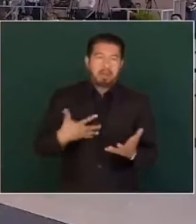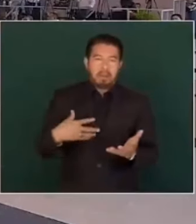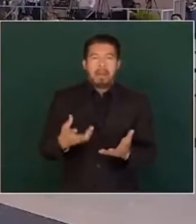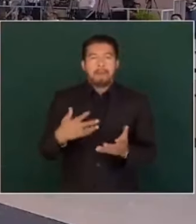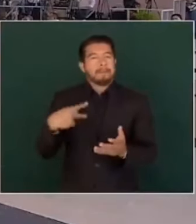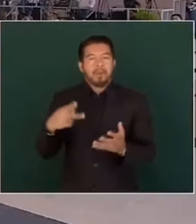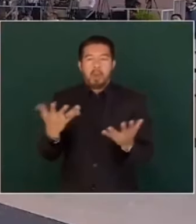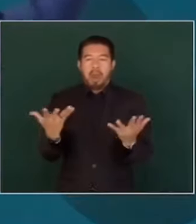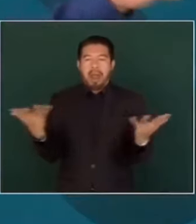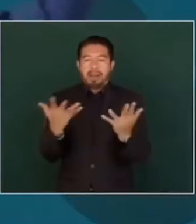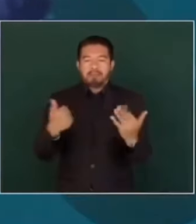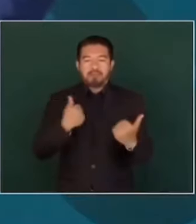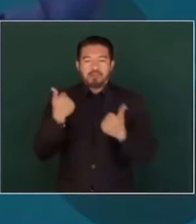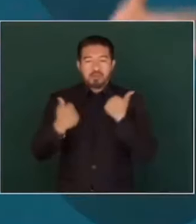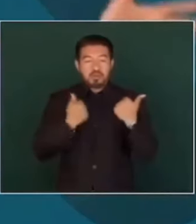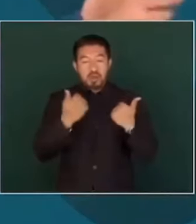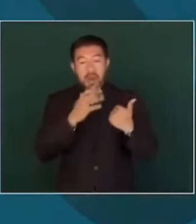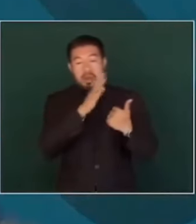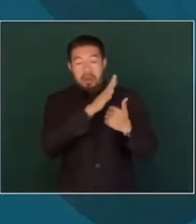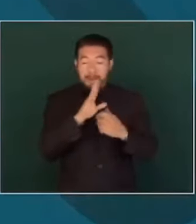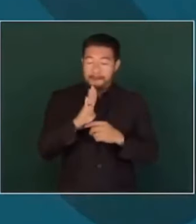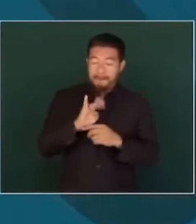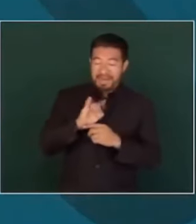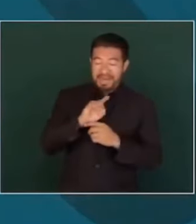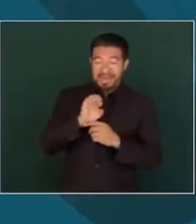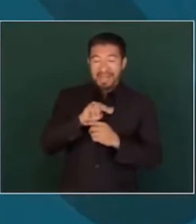gustaría que el presidente Biden o sus asesores,